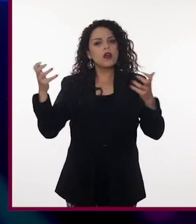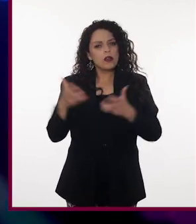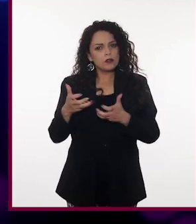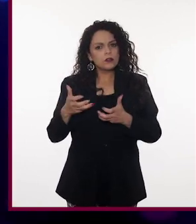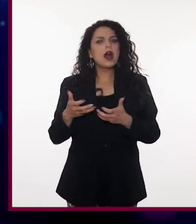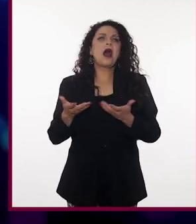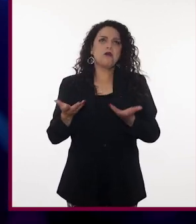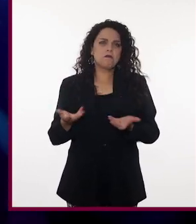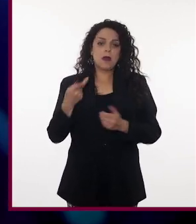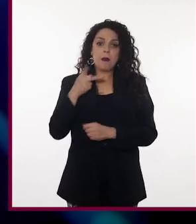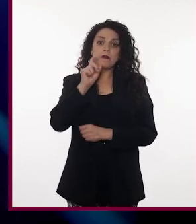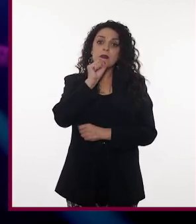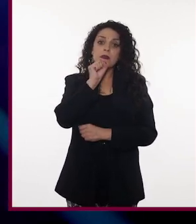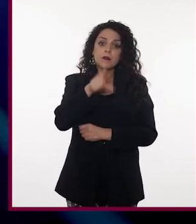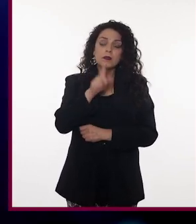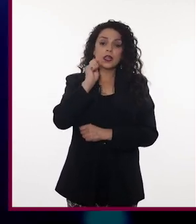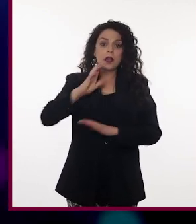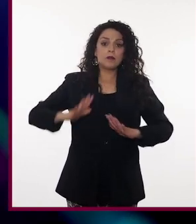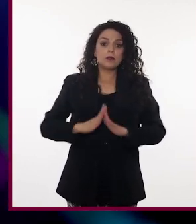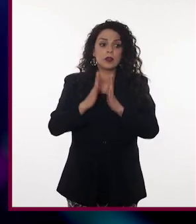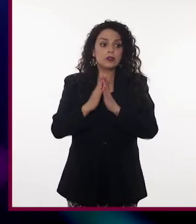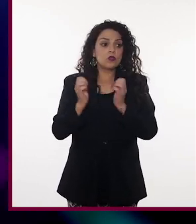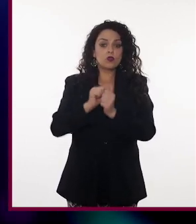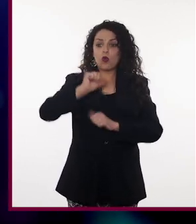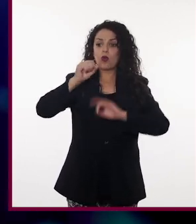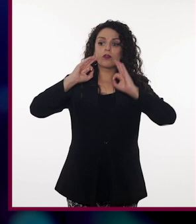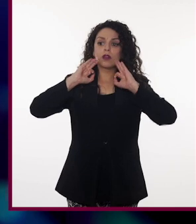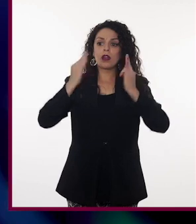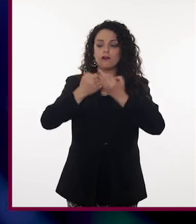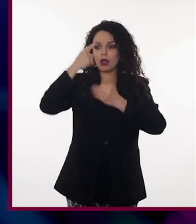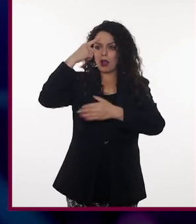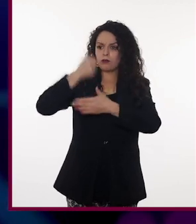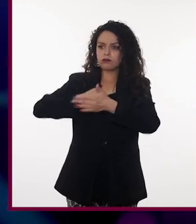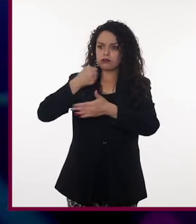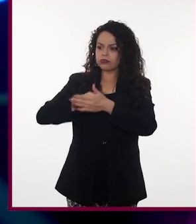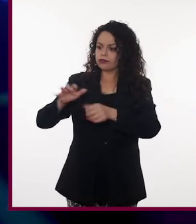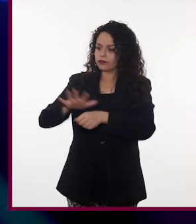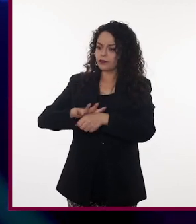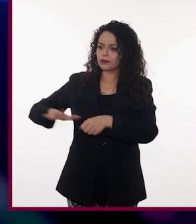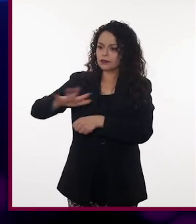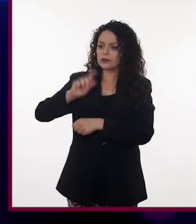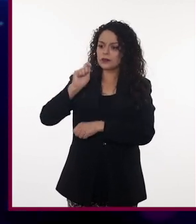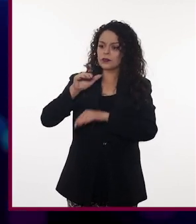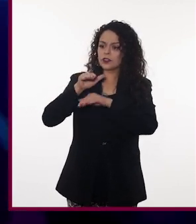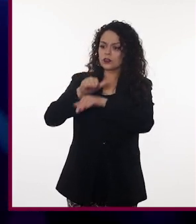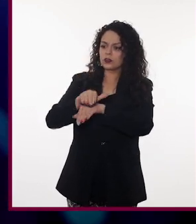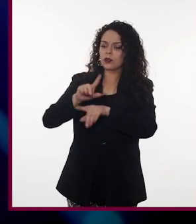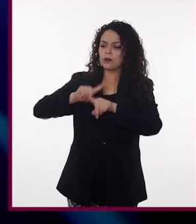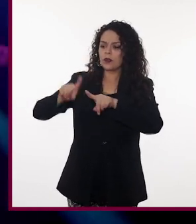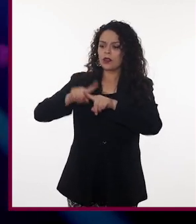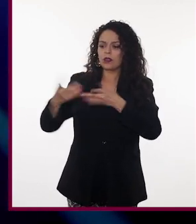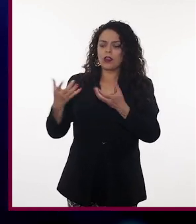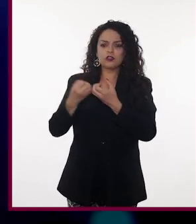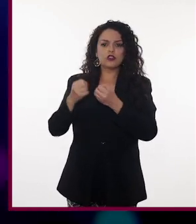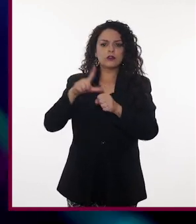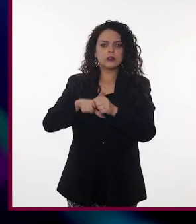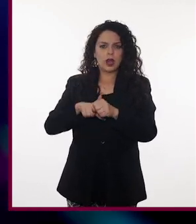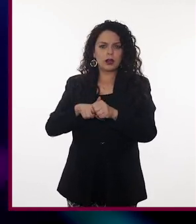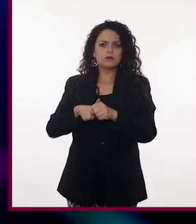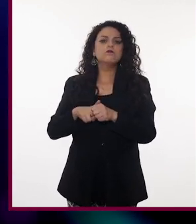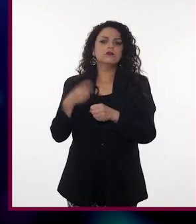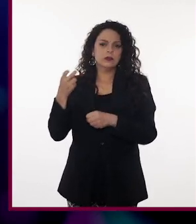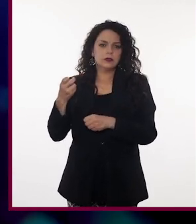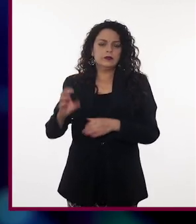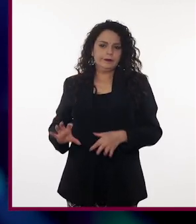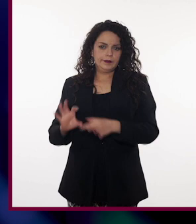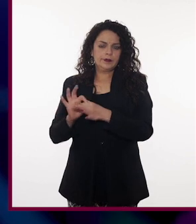que hacemos, pero también colaboramos con otras formas de activismo más en el terreno que hay con distintos actores sociales. Entonces,